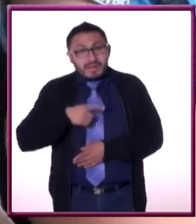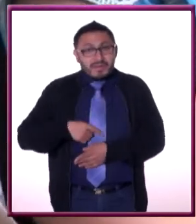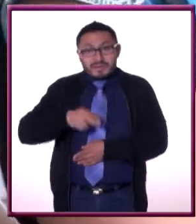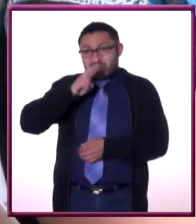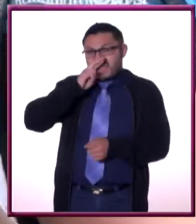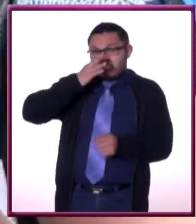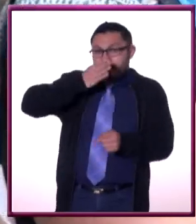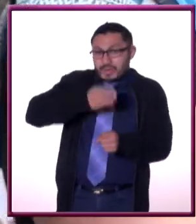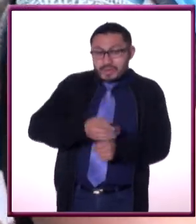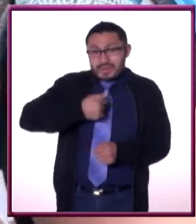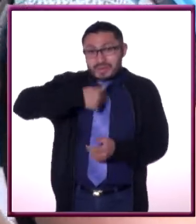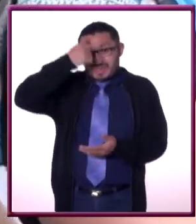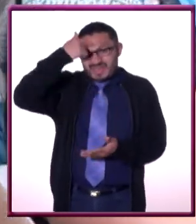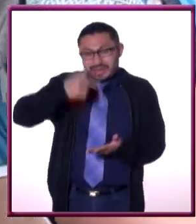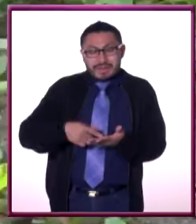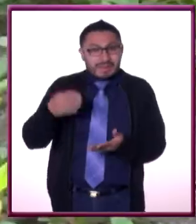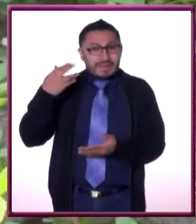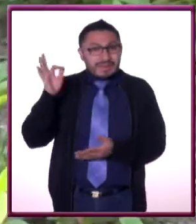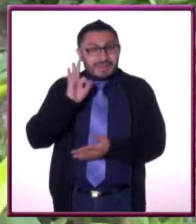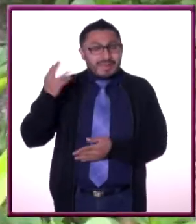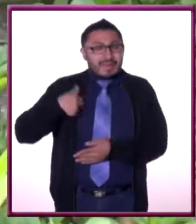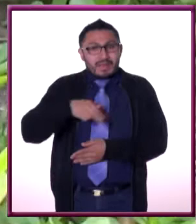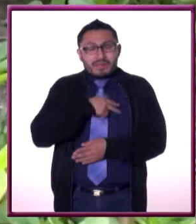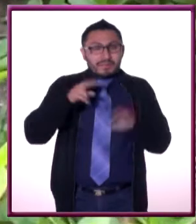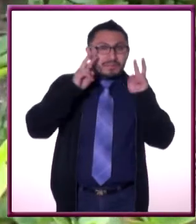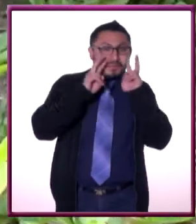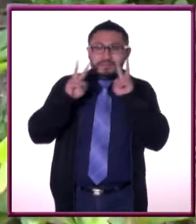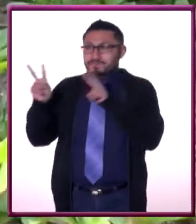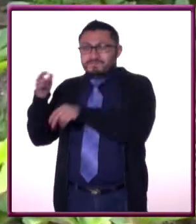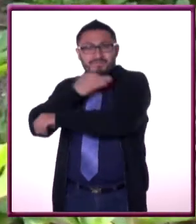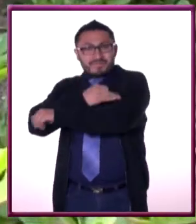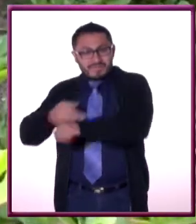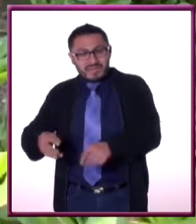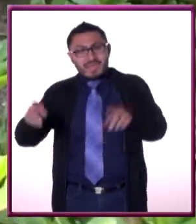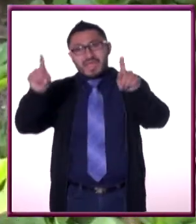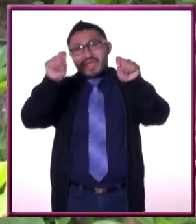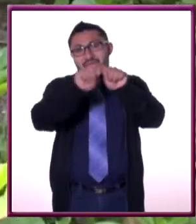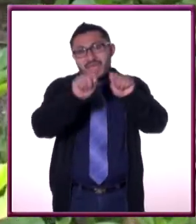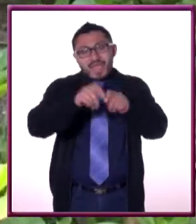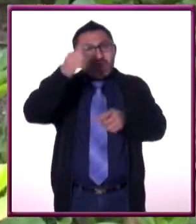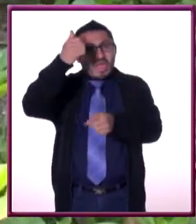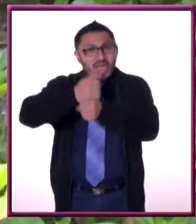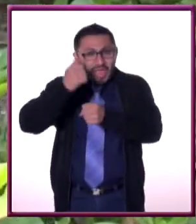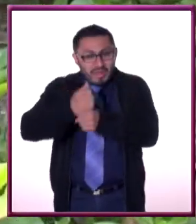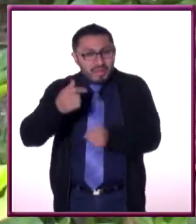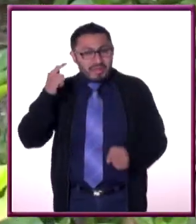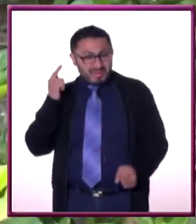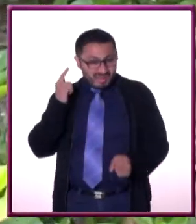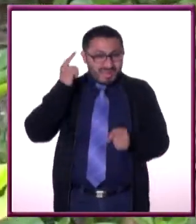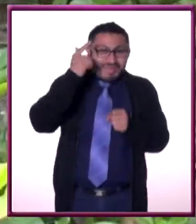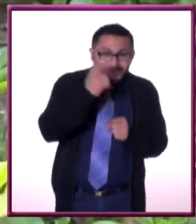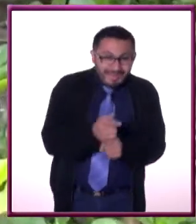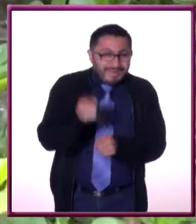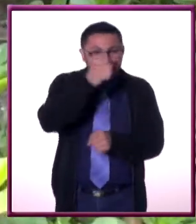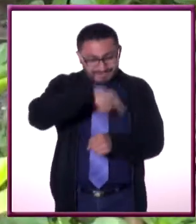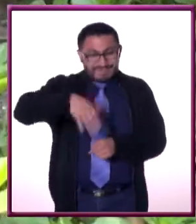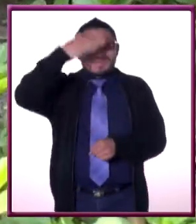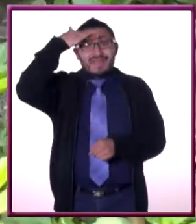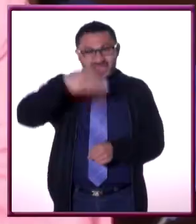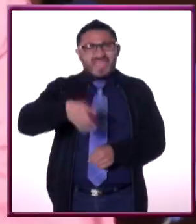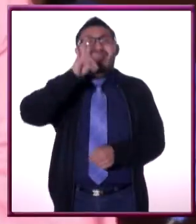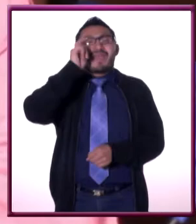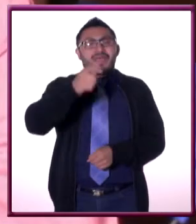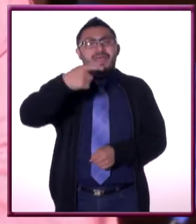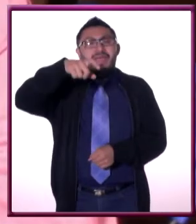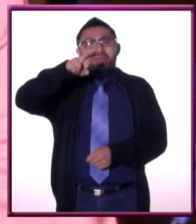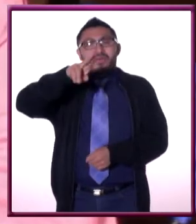creo que todos, si volteamos a ver a la familia, a los tíos, a los abuelos, vamos a encontrarnos con que ellos saben qué son